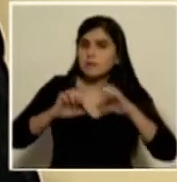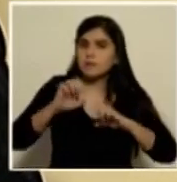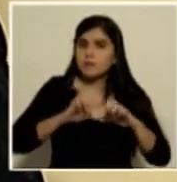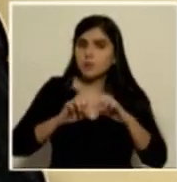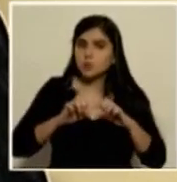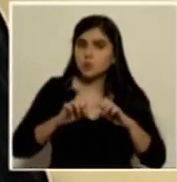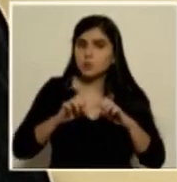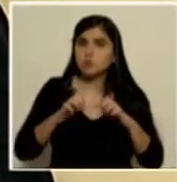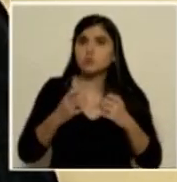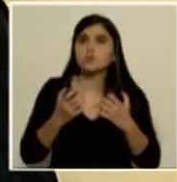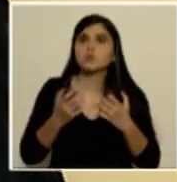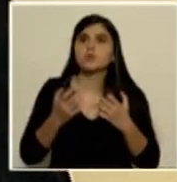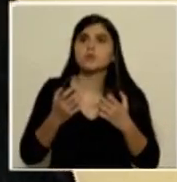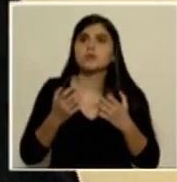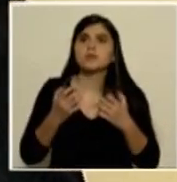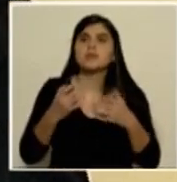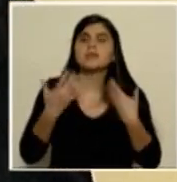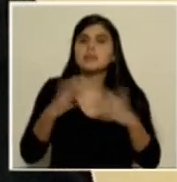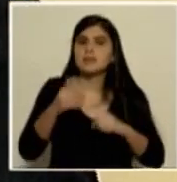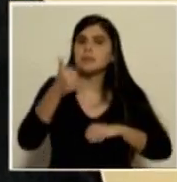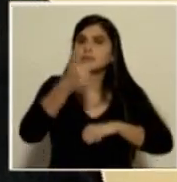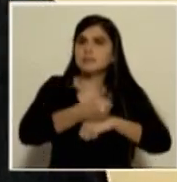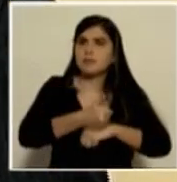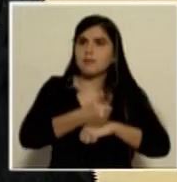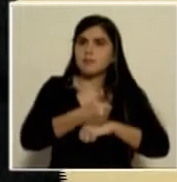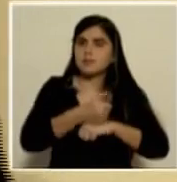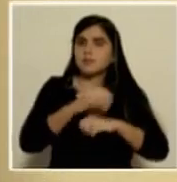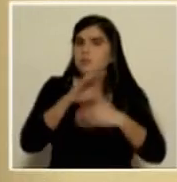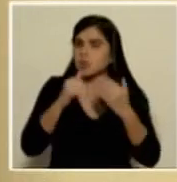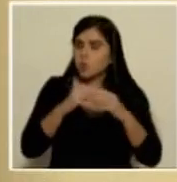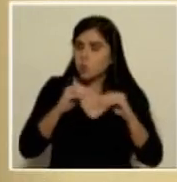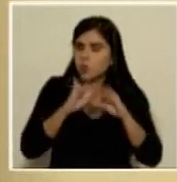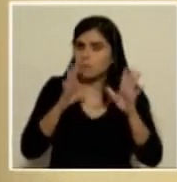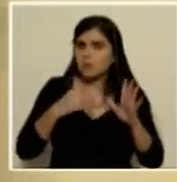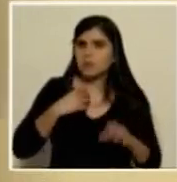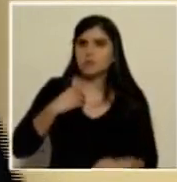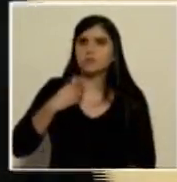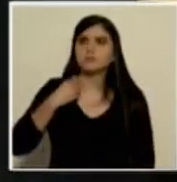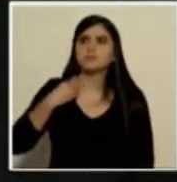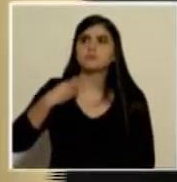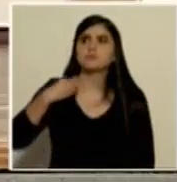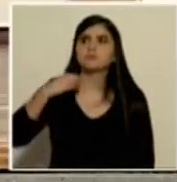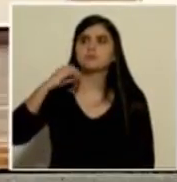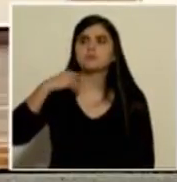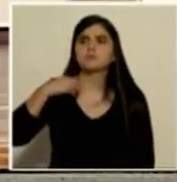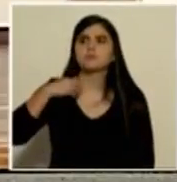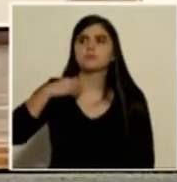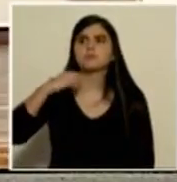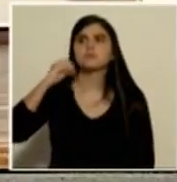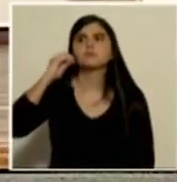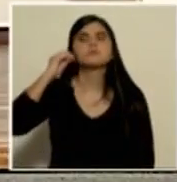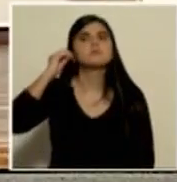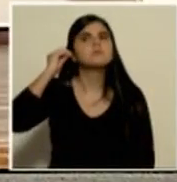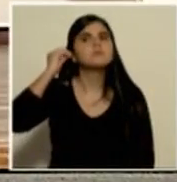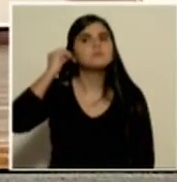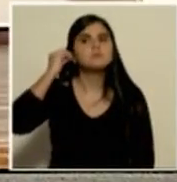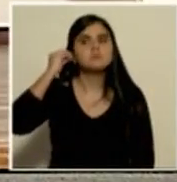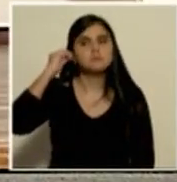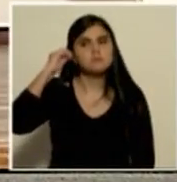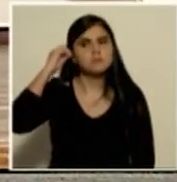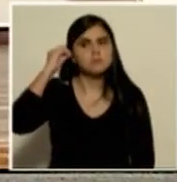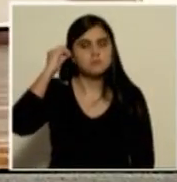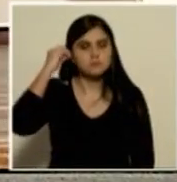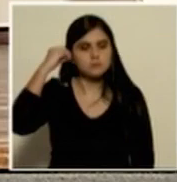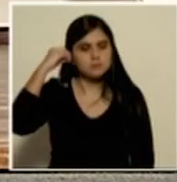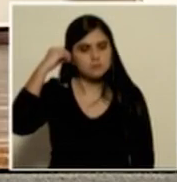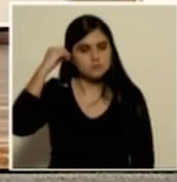está bien estipulado, bien claro cómo es que se efectúa. Sharon Cascante, de Diario Extra, por favor.